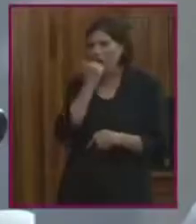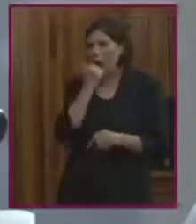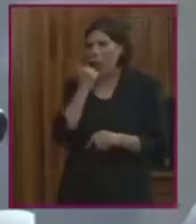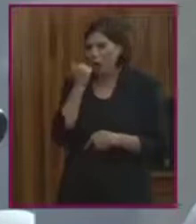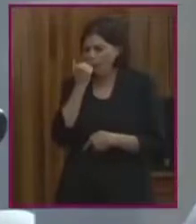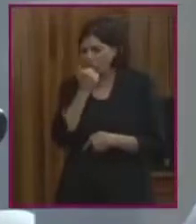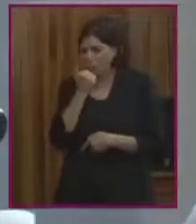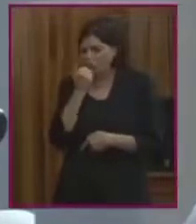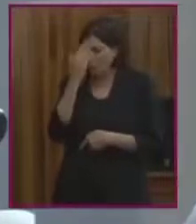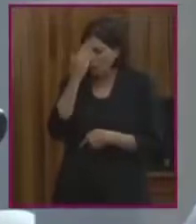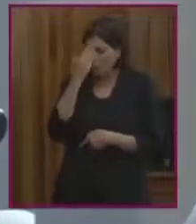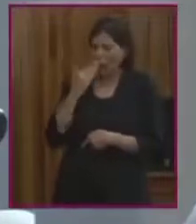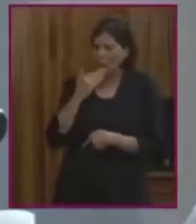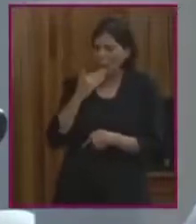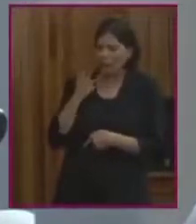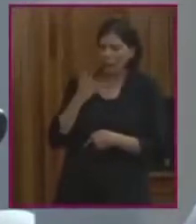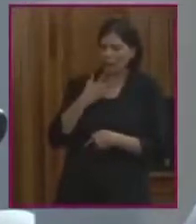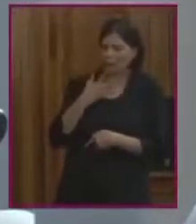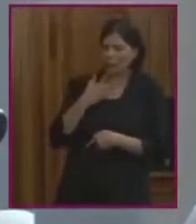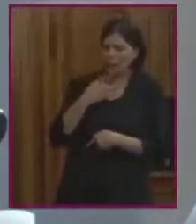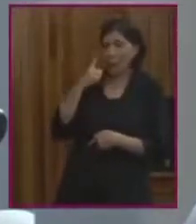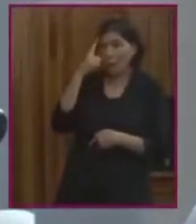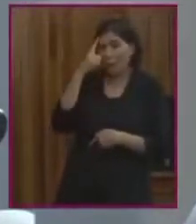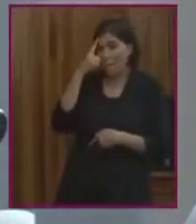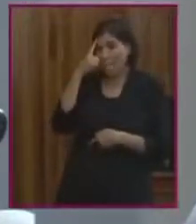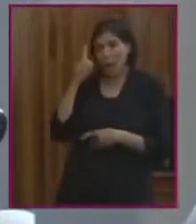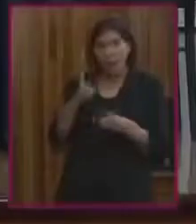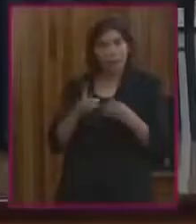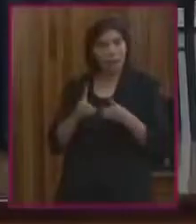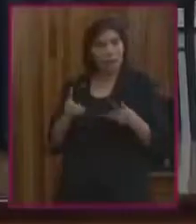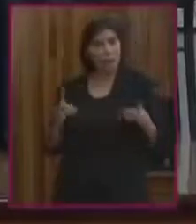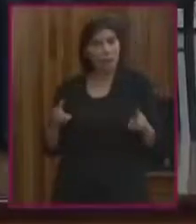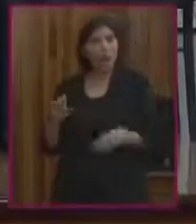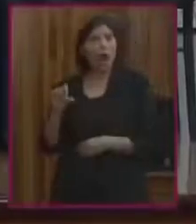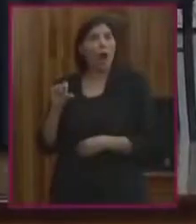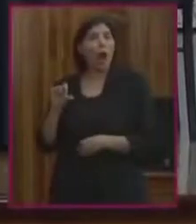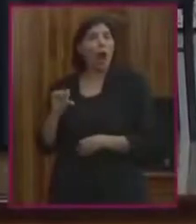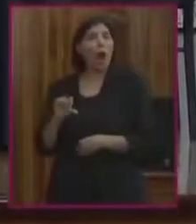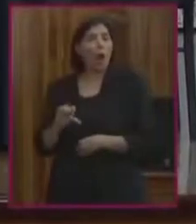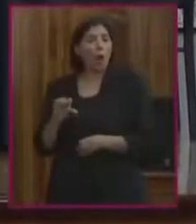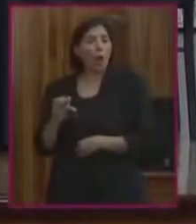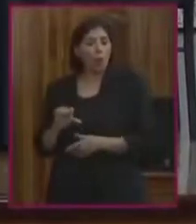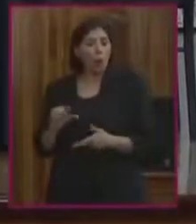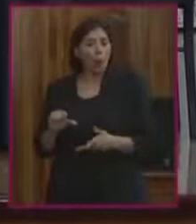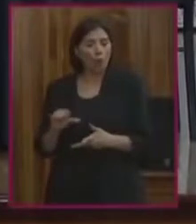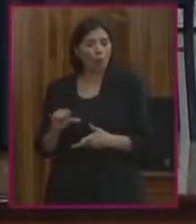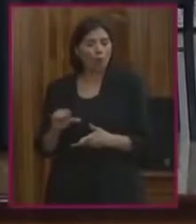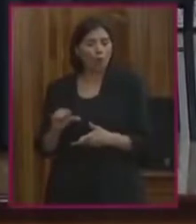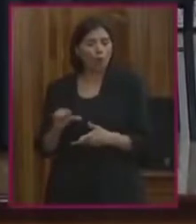capacidades para desarrollar esto que hoy se ha llamado el gobierno, los conocimientos,